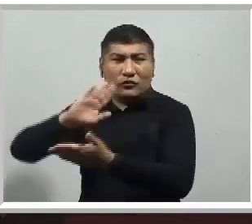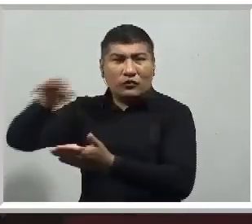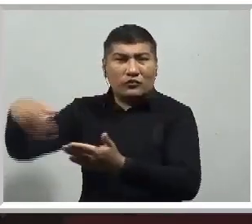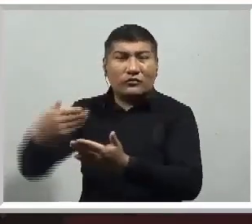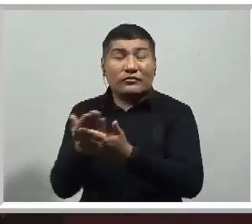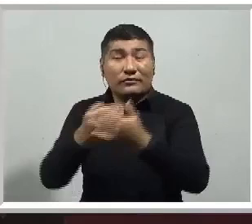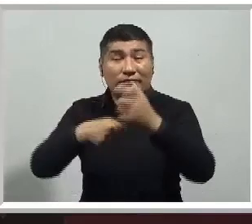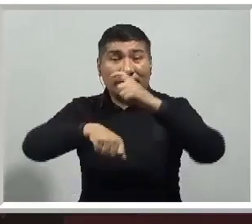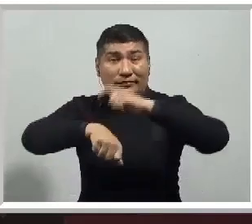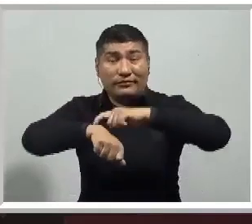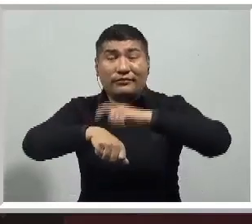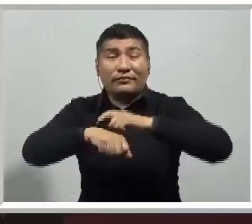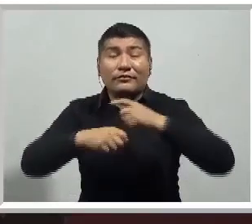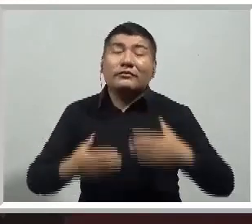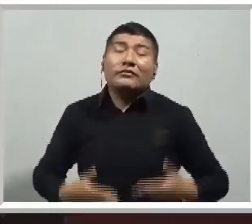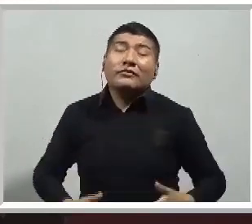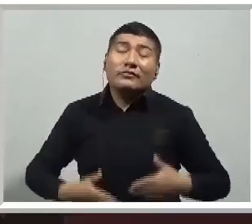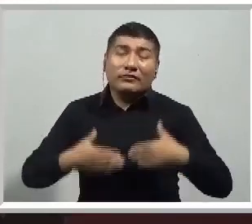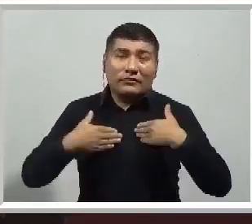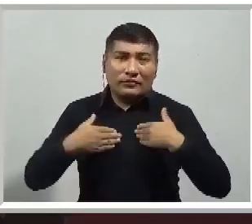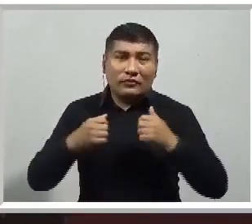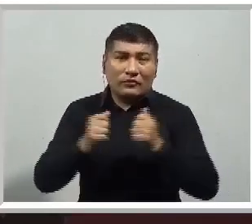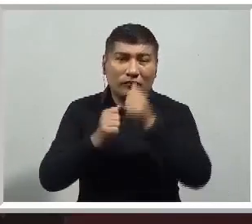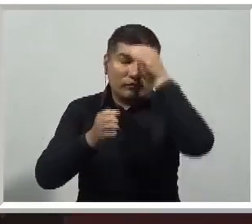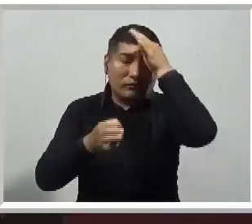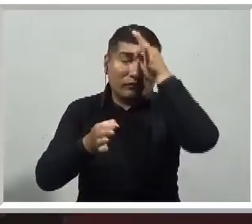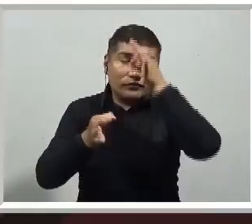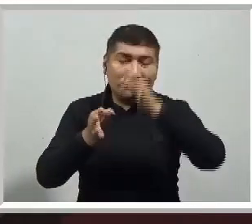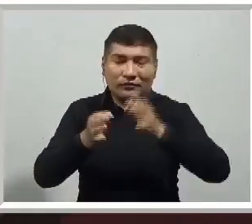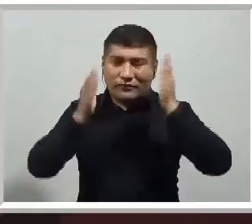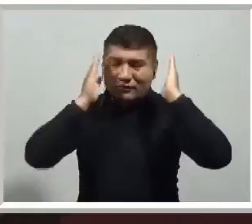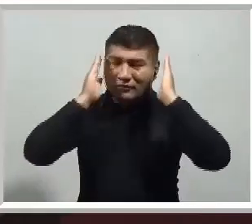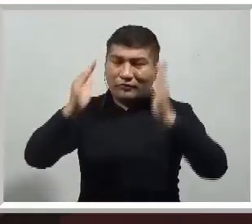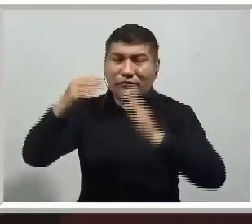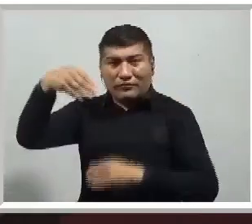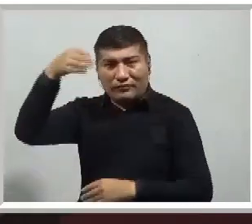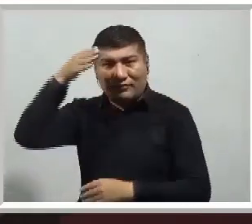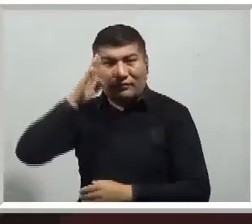tiempos viven con su fe puesta en Dios.